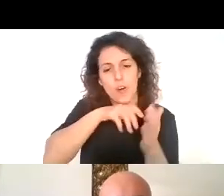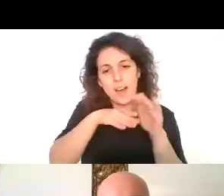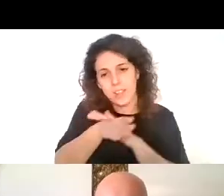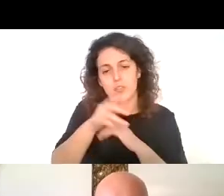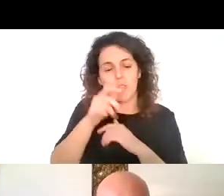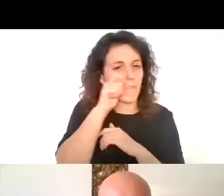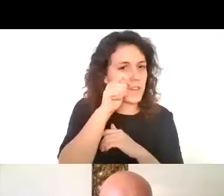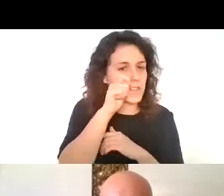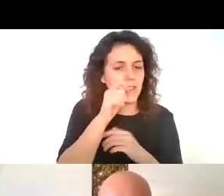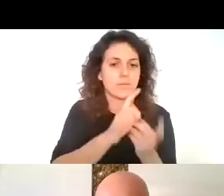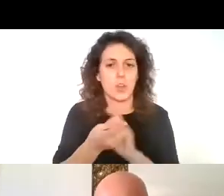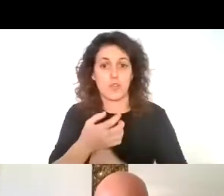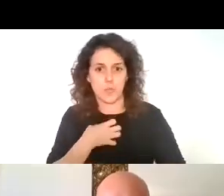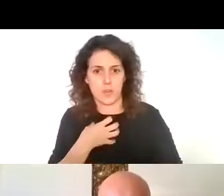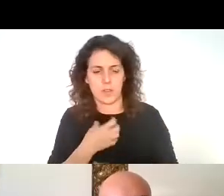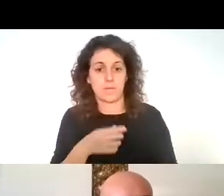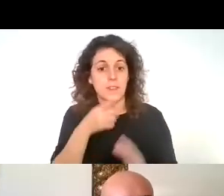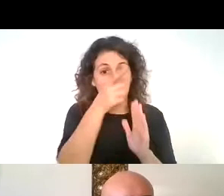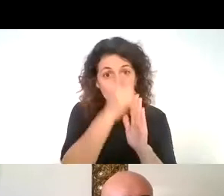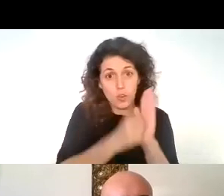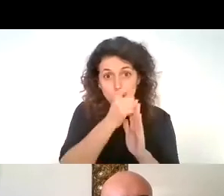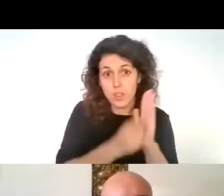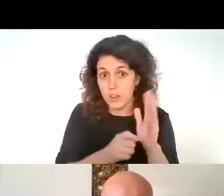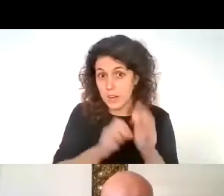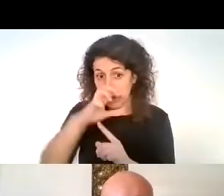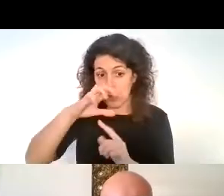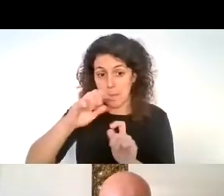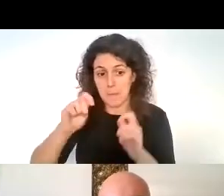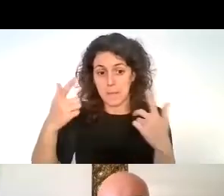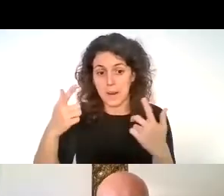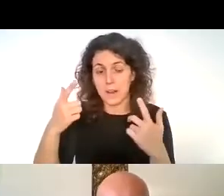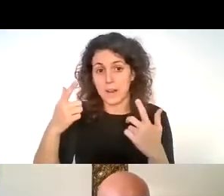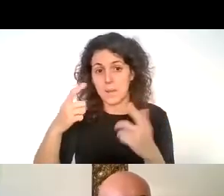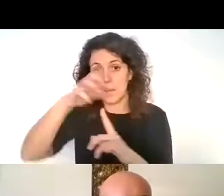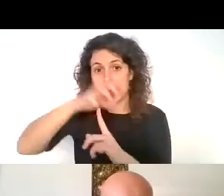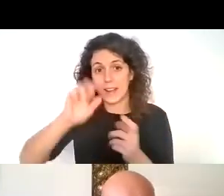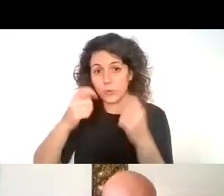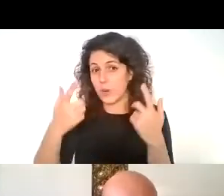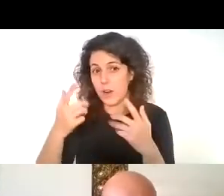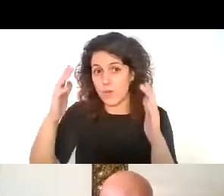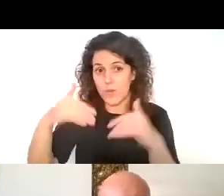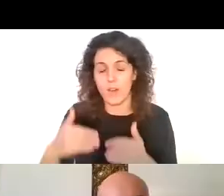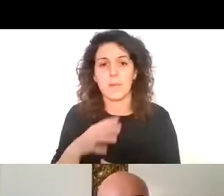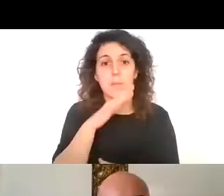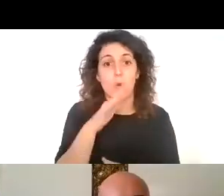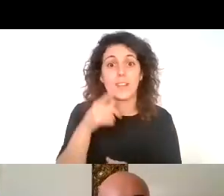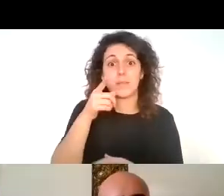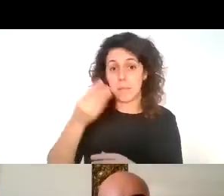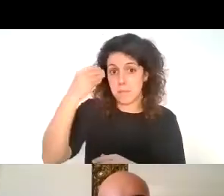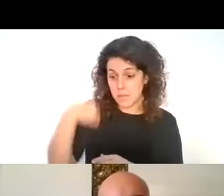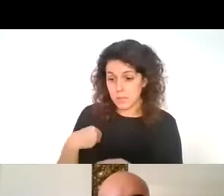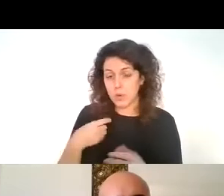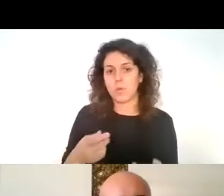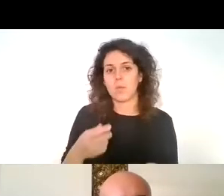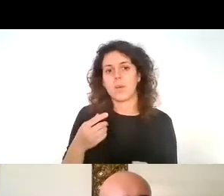estos condicionantes no existen en el Parque Natural de Serra Gelada, ya que el municipio del Alfaz del Pi se ha preocupado de que este sea lo